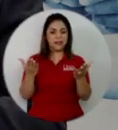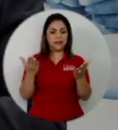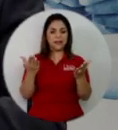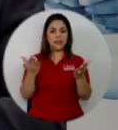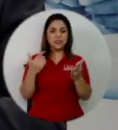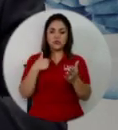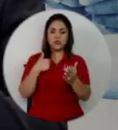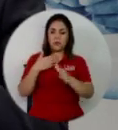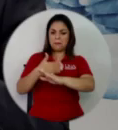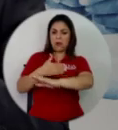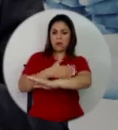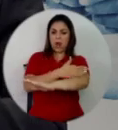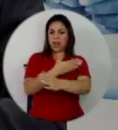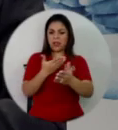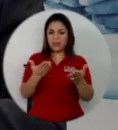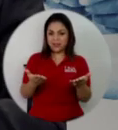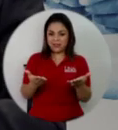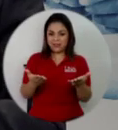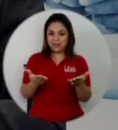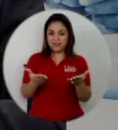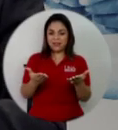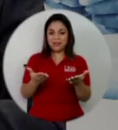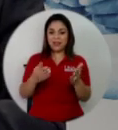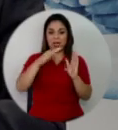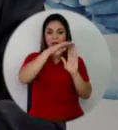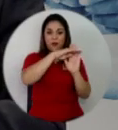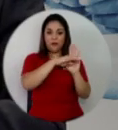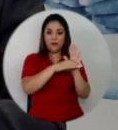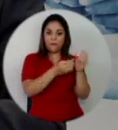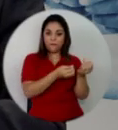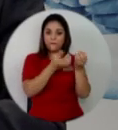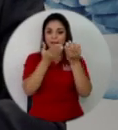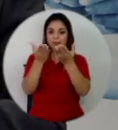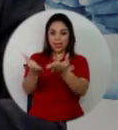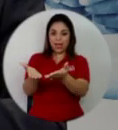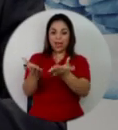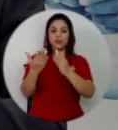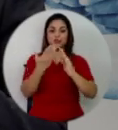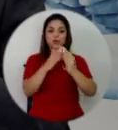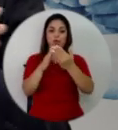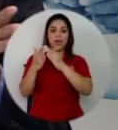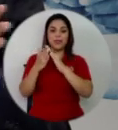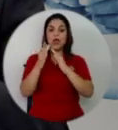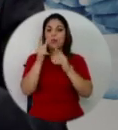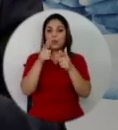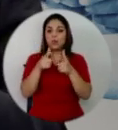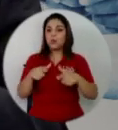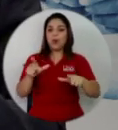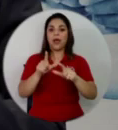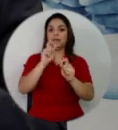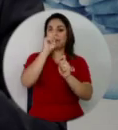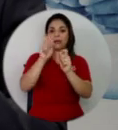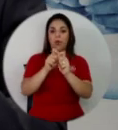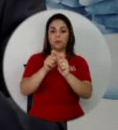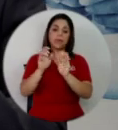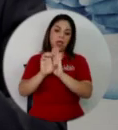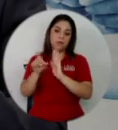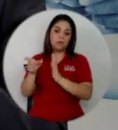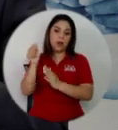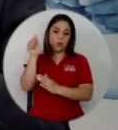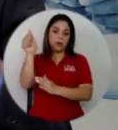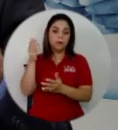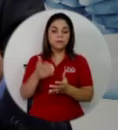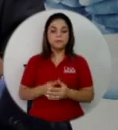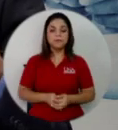dirigir para mejorar esa oferta que se da a la ciudadanía en un lugar determinado, en este caso en